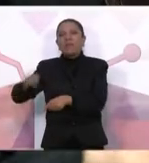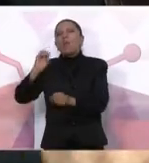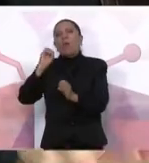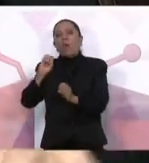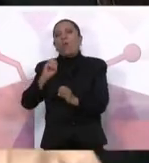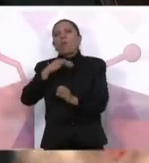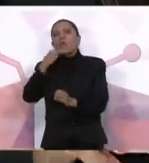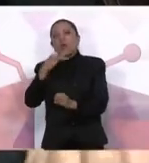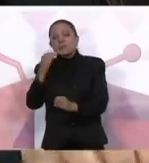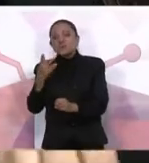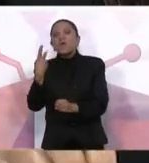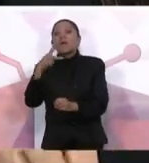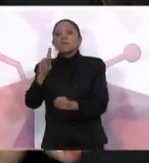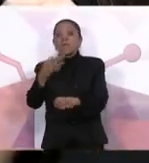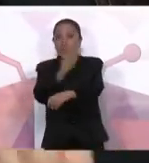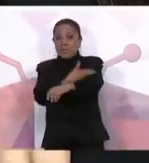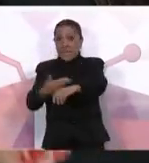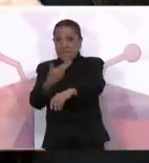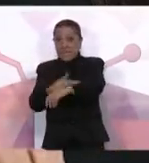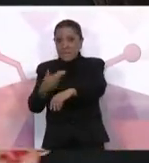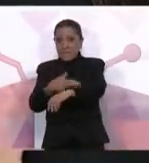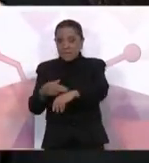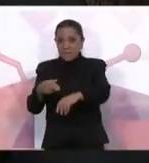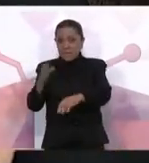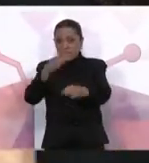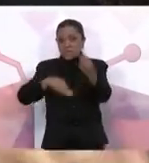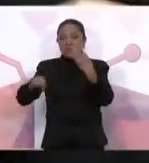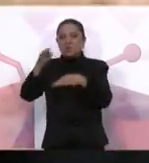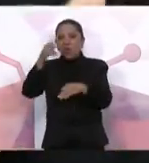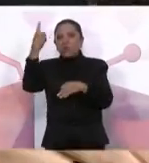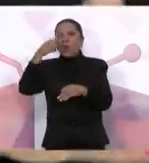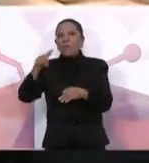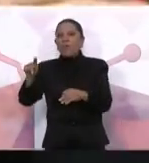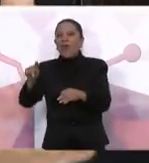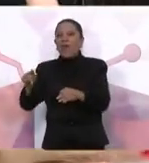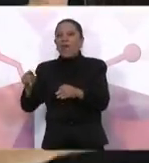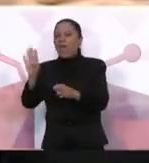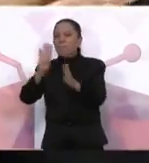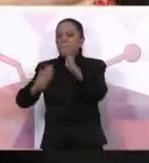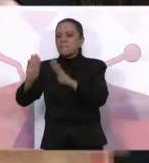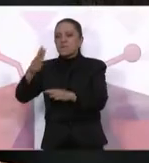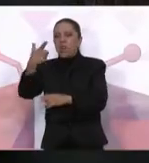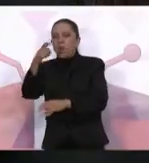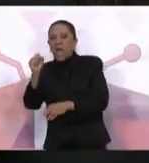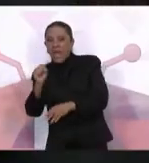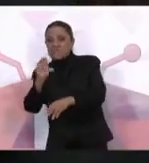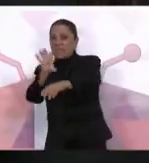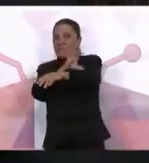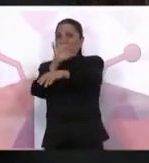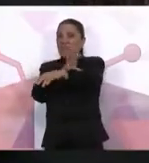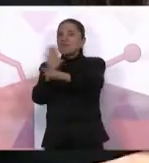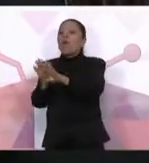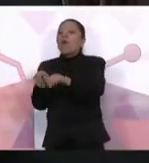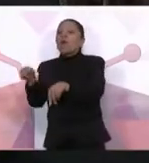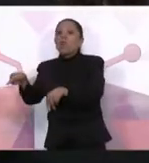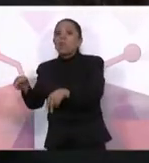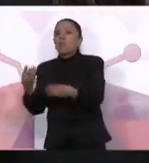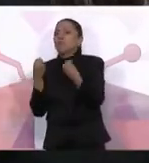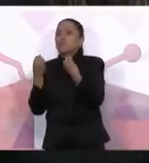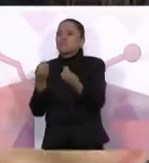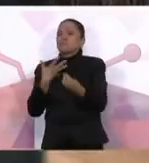estas son cuestiones que no se han explotado debidamente morelos tenemos enormes cantidades de desechos y